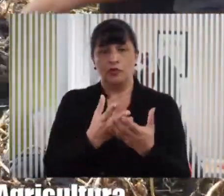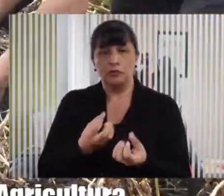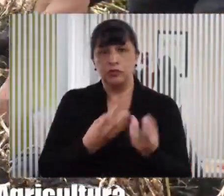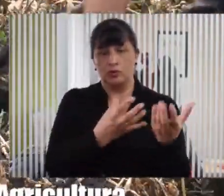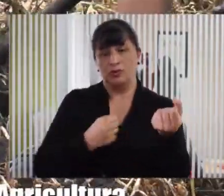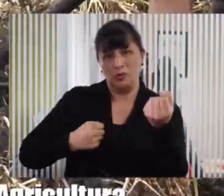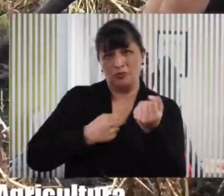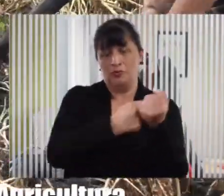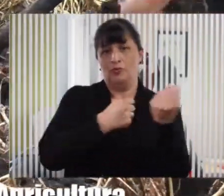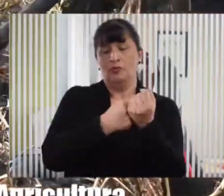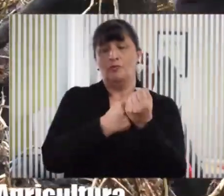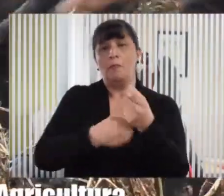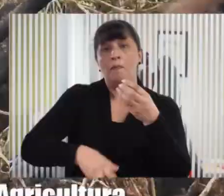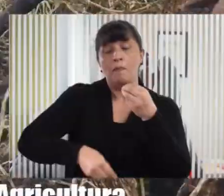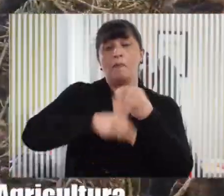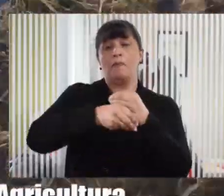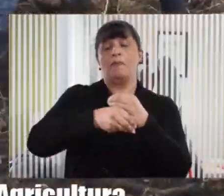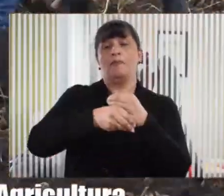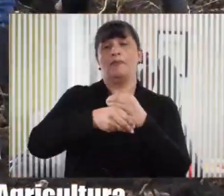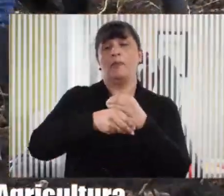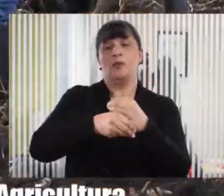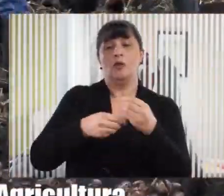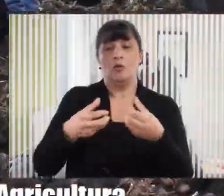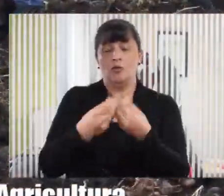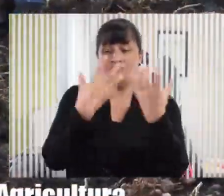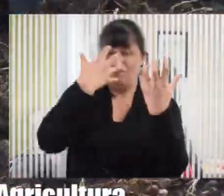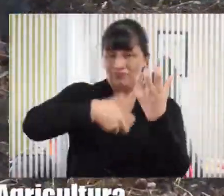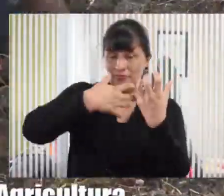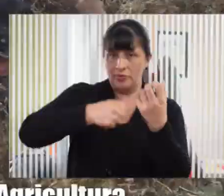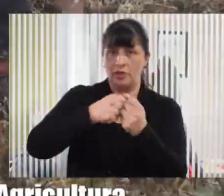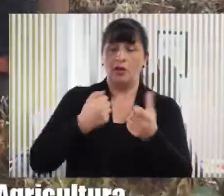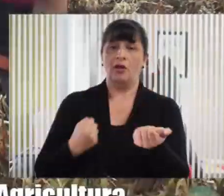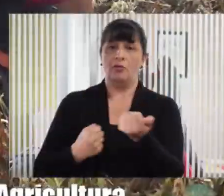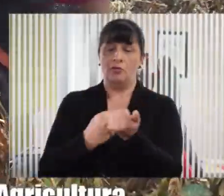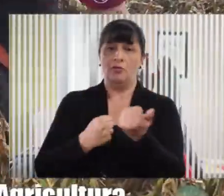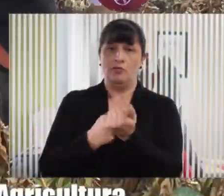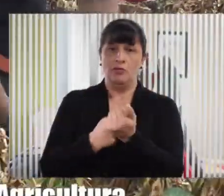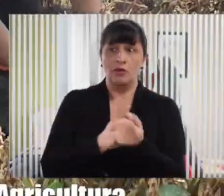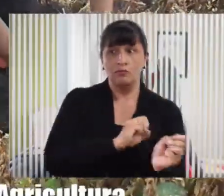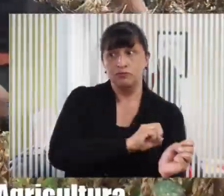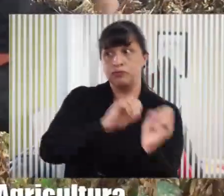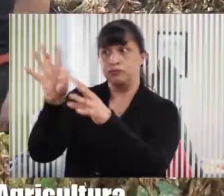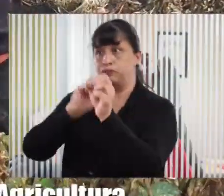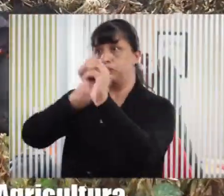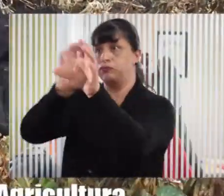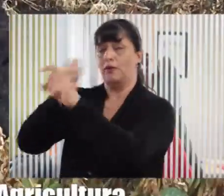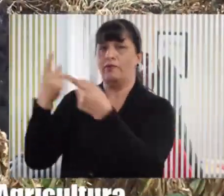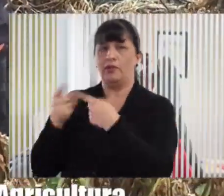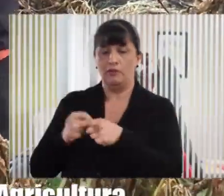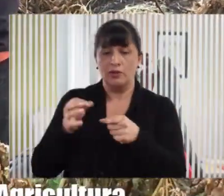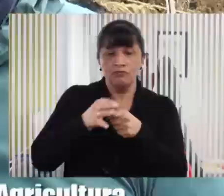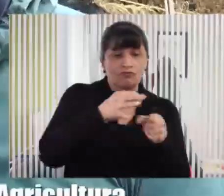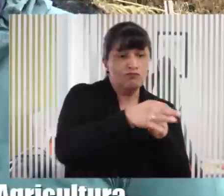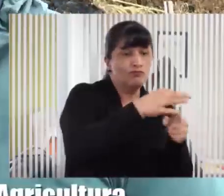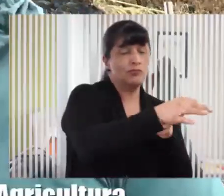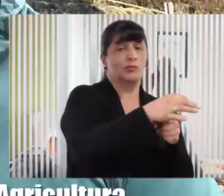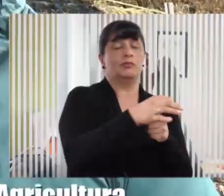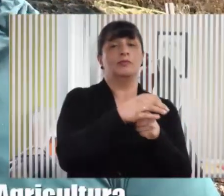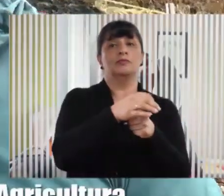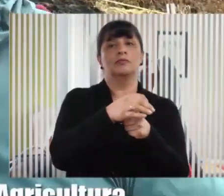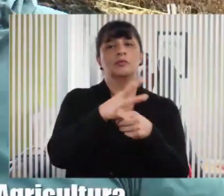a la asociación. Sumado a ello también tenemos una planta portátil que podrá ser desplazada a las diferentes veredas, a los